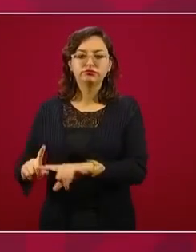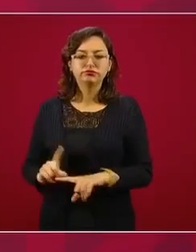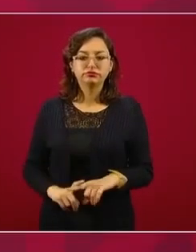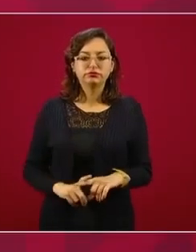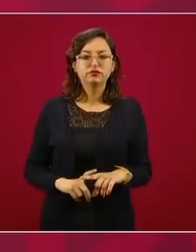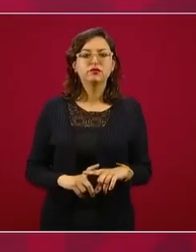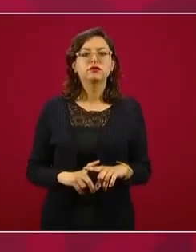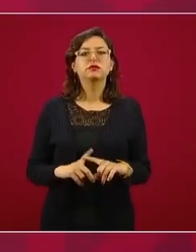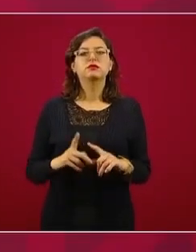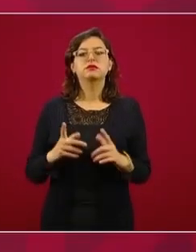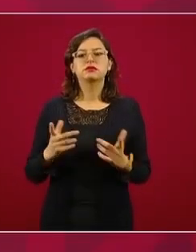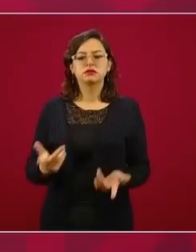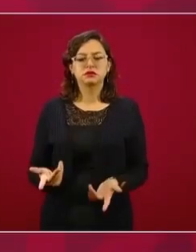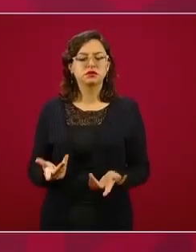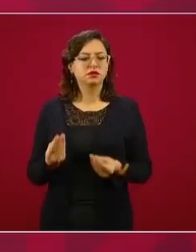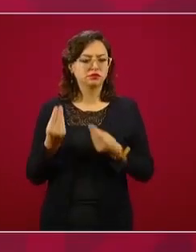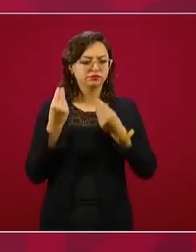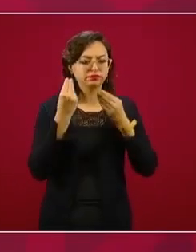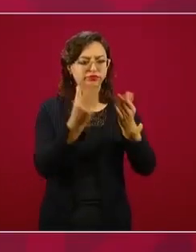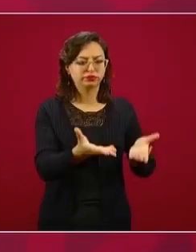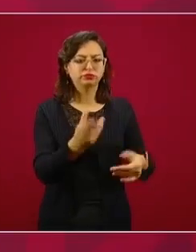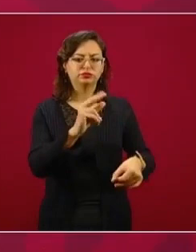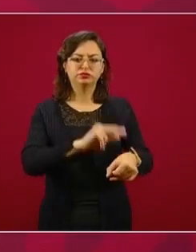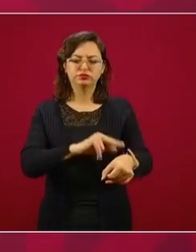para personal médico